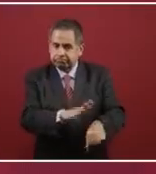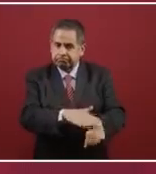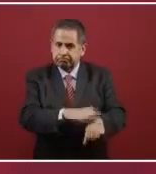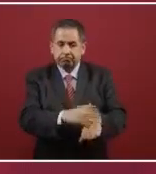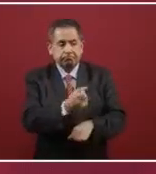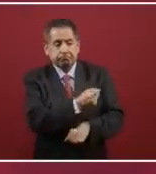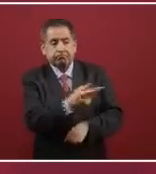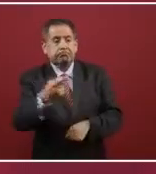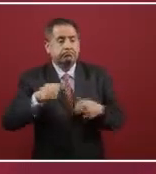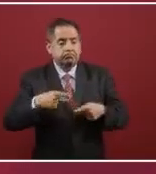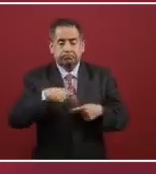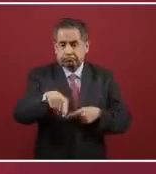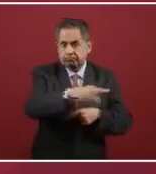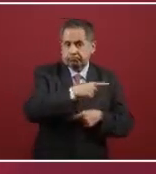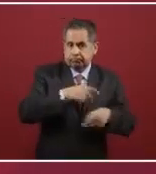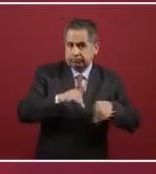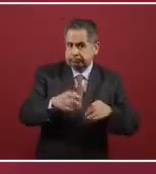los contribuyentes